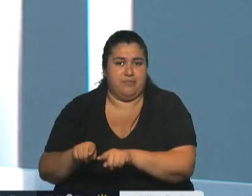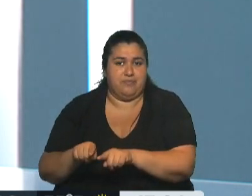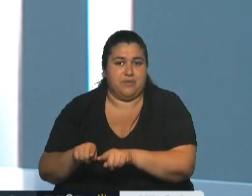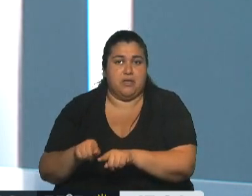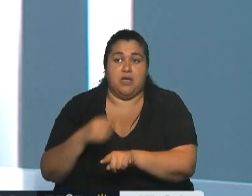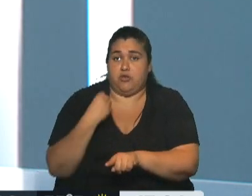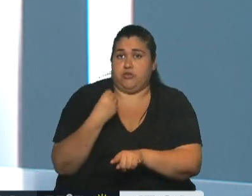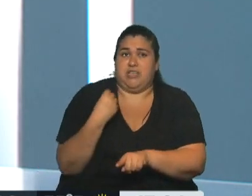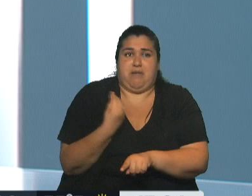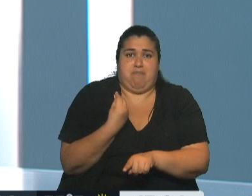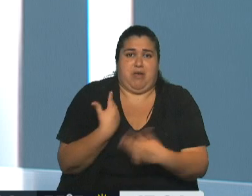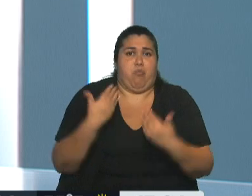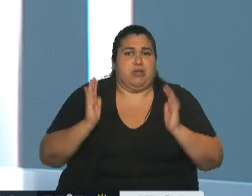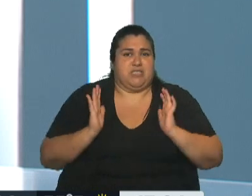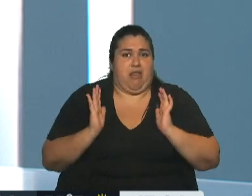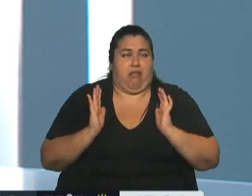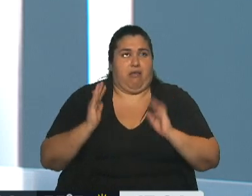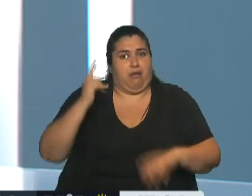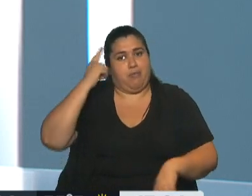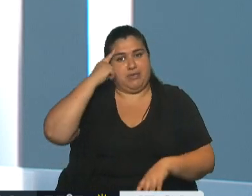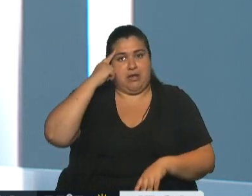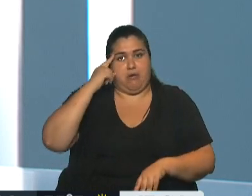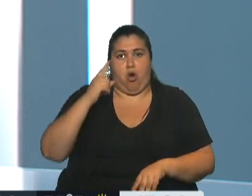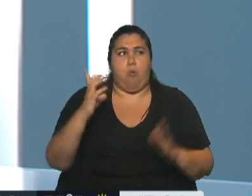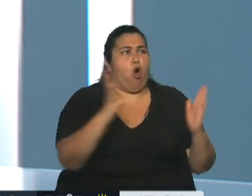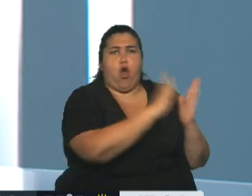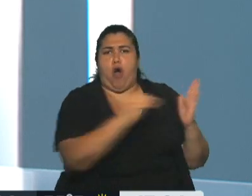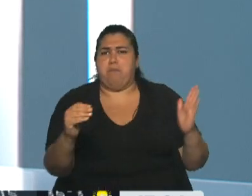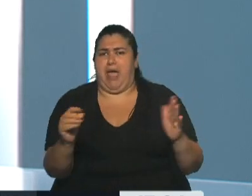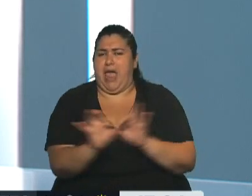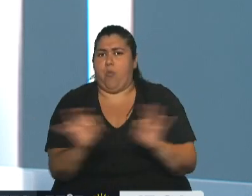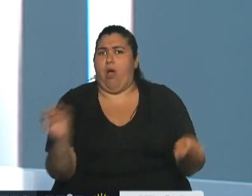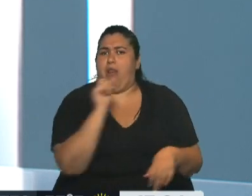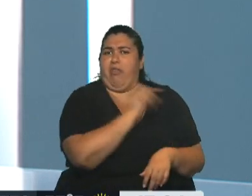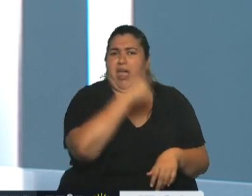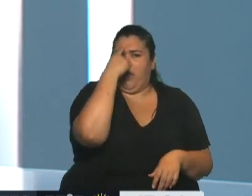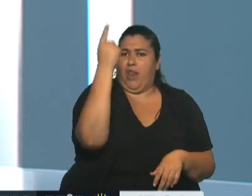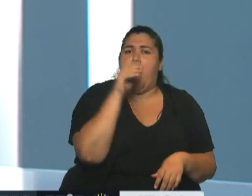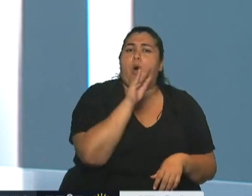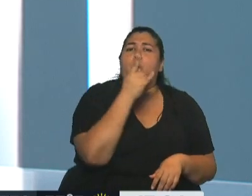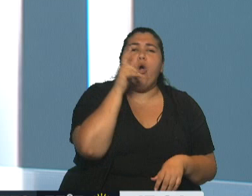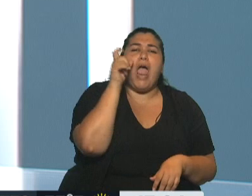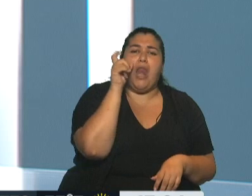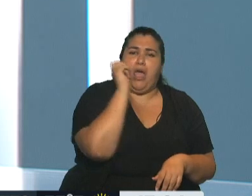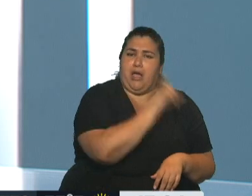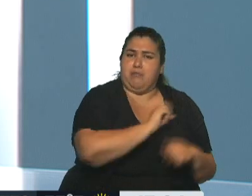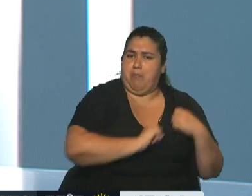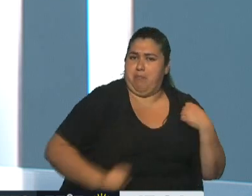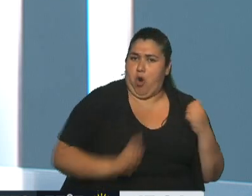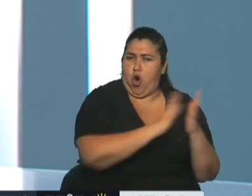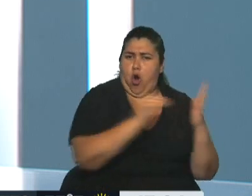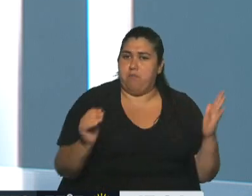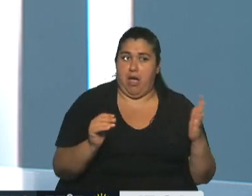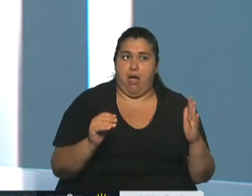escenario puede pasar? Puede pasar una especie de buquelismo atolondrado, que es lo que yo veo ahora. Sin política, ¿no? Exacto,